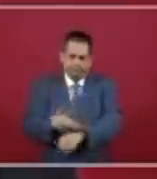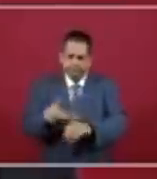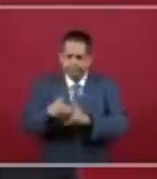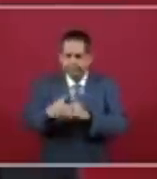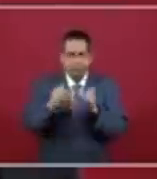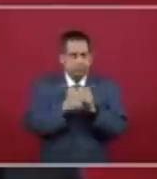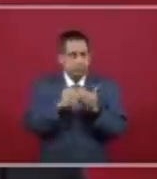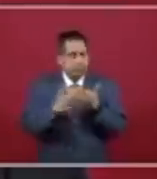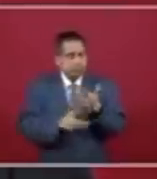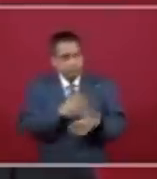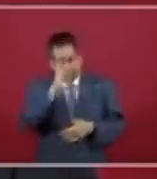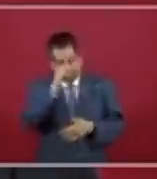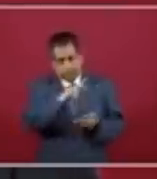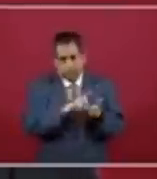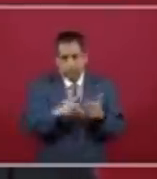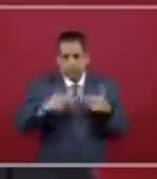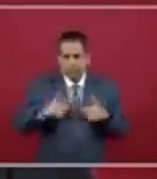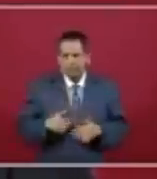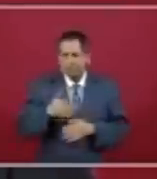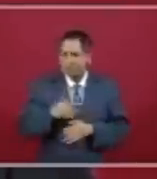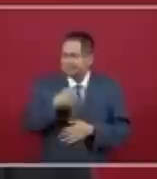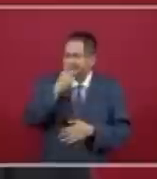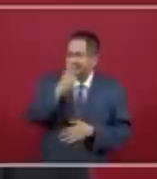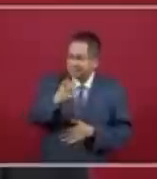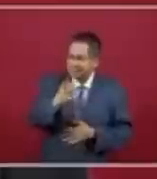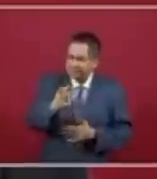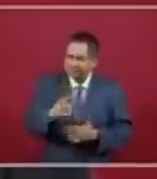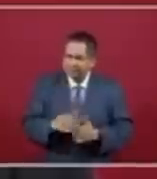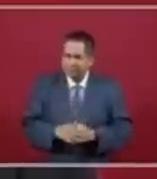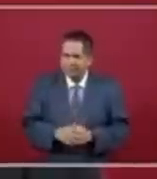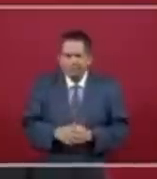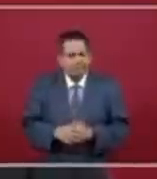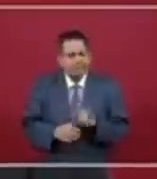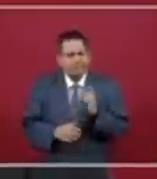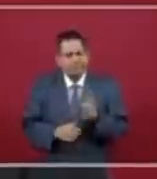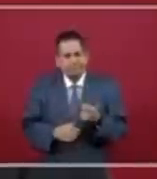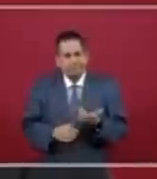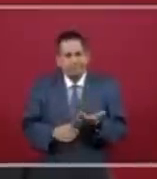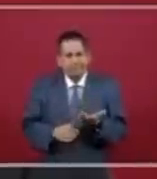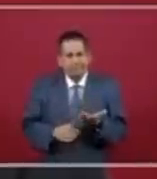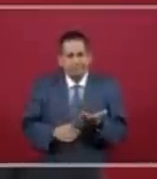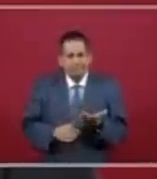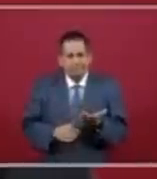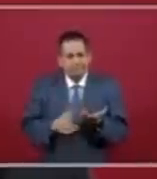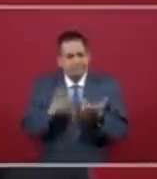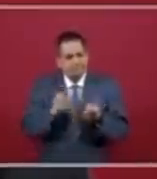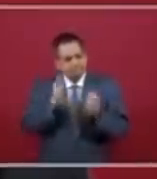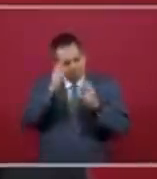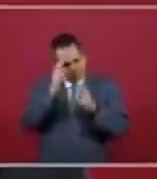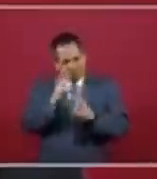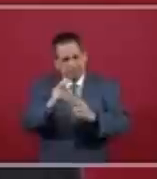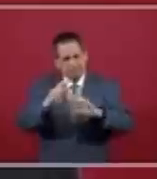absoluto respeto a los derechos humanos. Les diría que es un homenaje